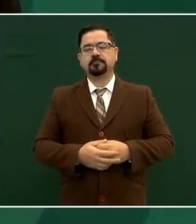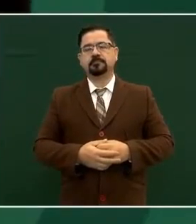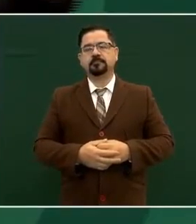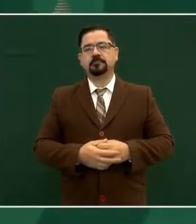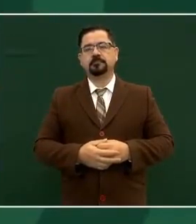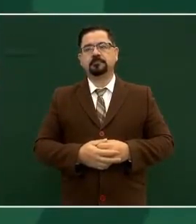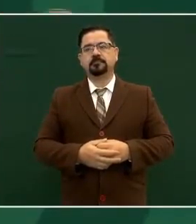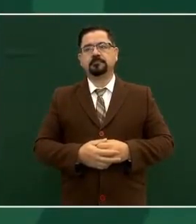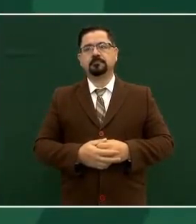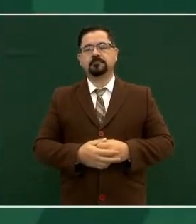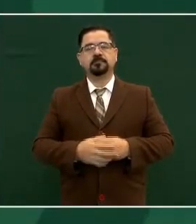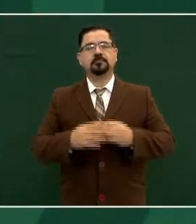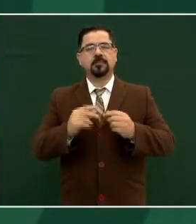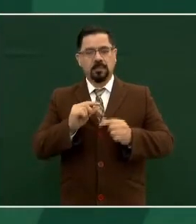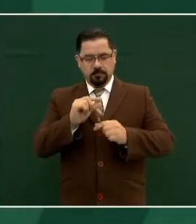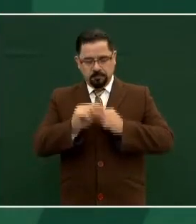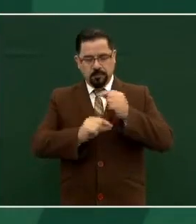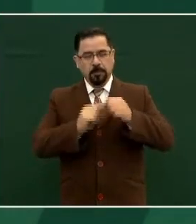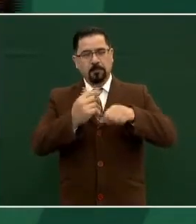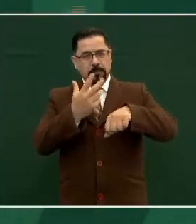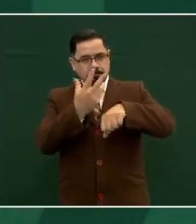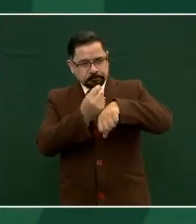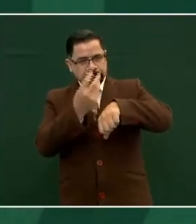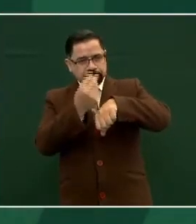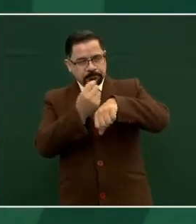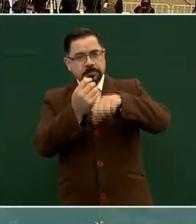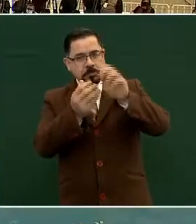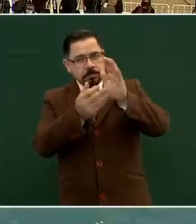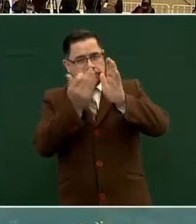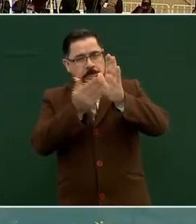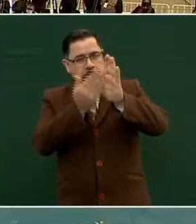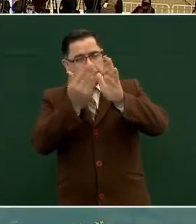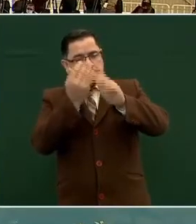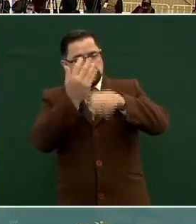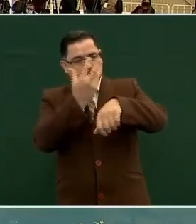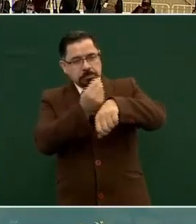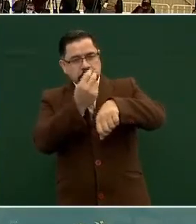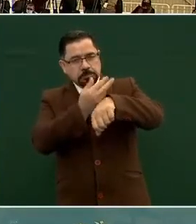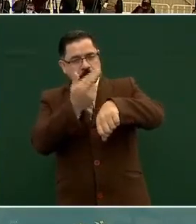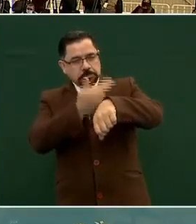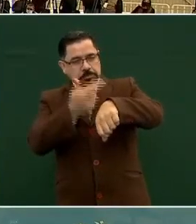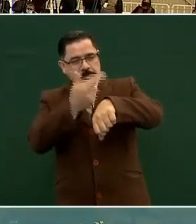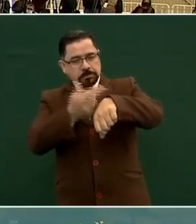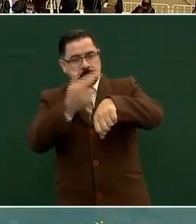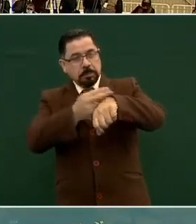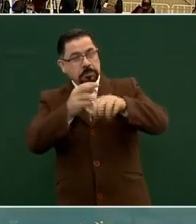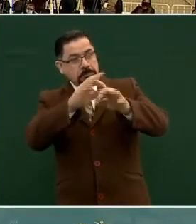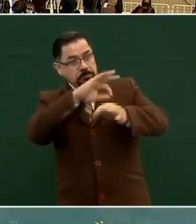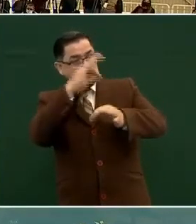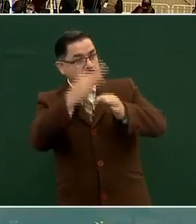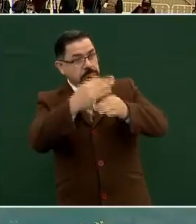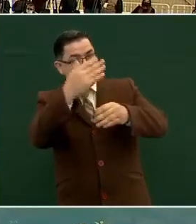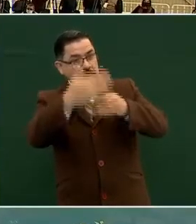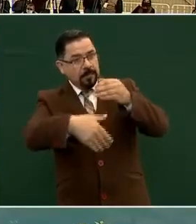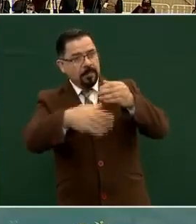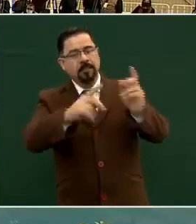Se están terminando, se van a arreglar y se les entrega. Pasan a ser